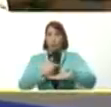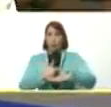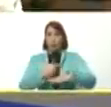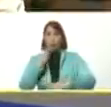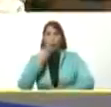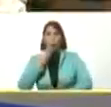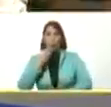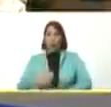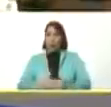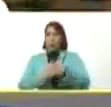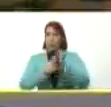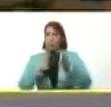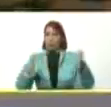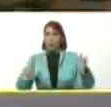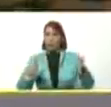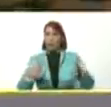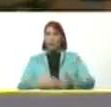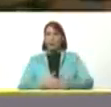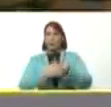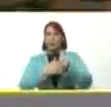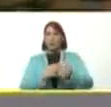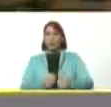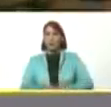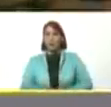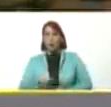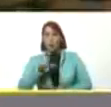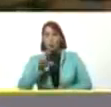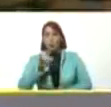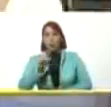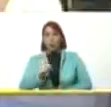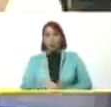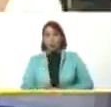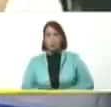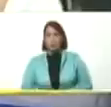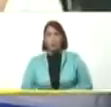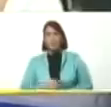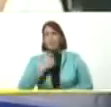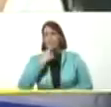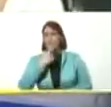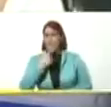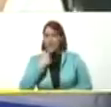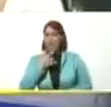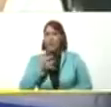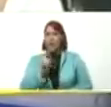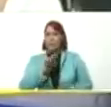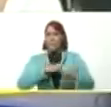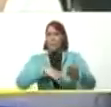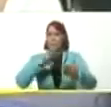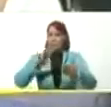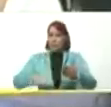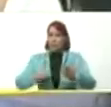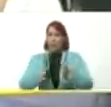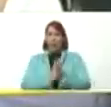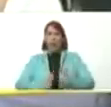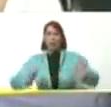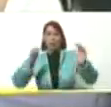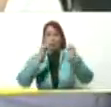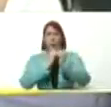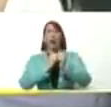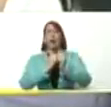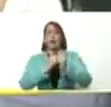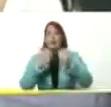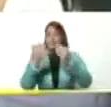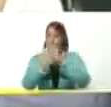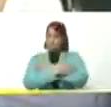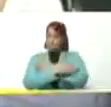líder, gran líder del oriente del país, Luis José Marcano, qué bella está Barcelona. Te felicito,